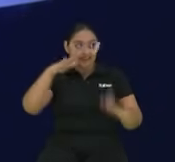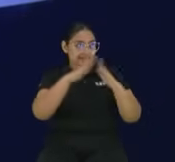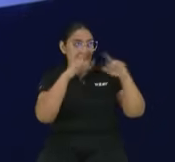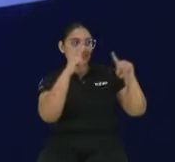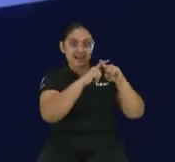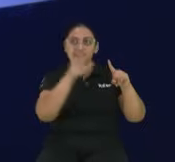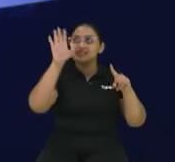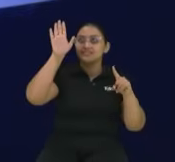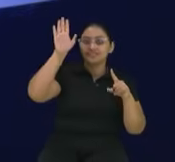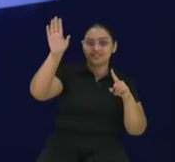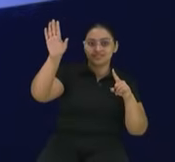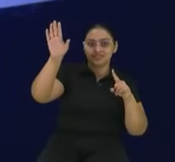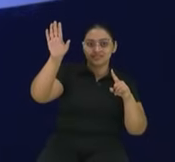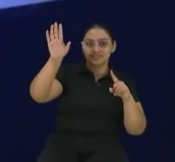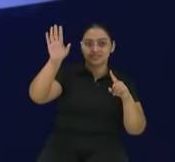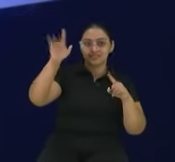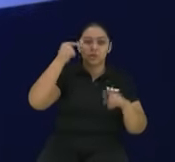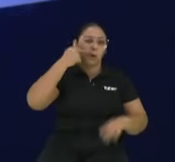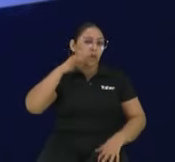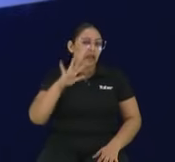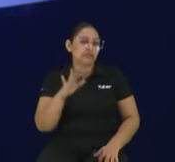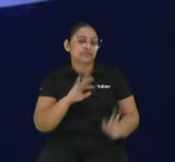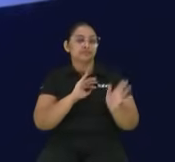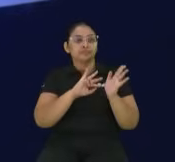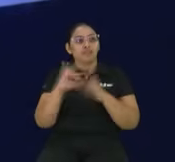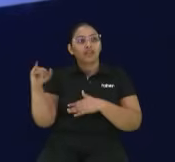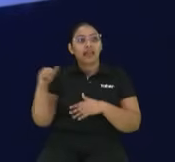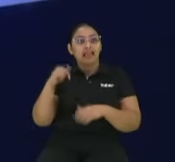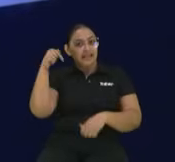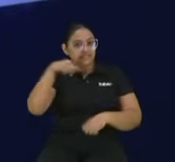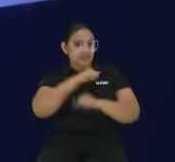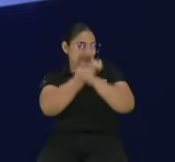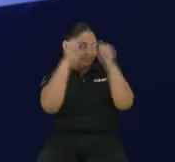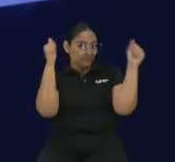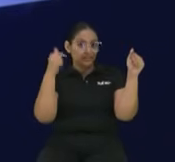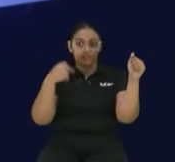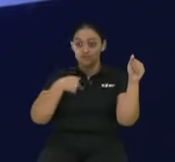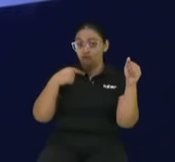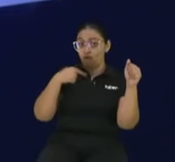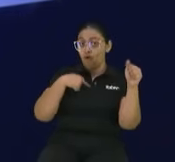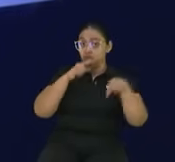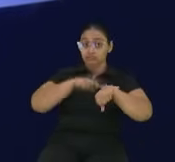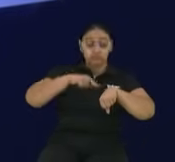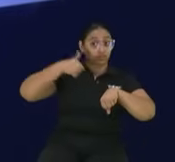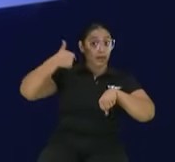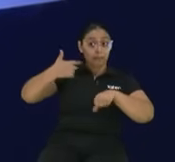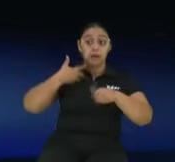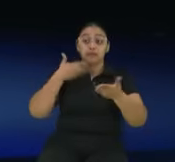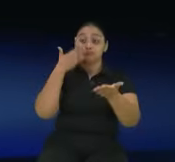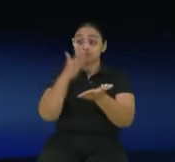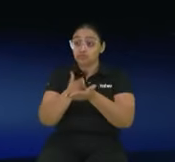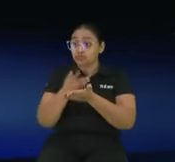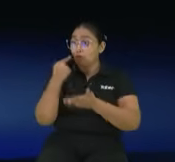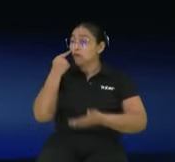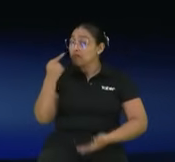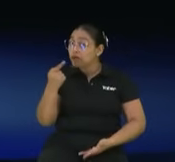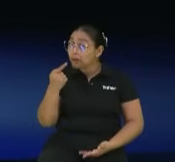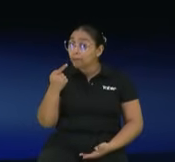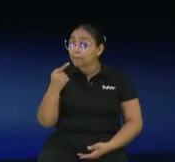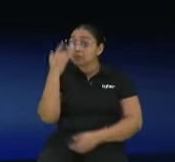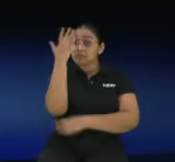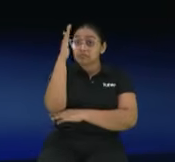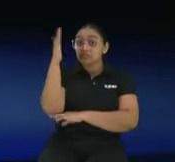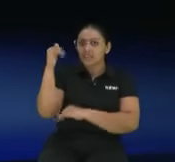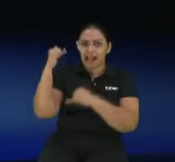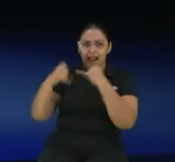congregación Y para esta mañana yo vine muy temprano y me gozo de ver a los hermanos de amaneciendo con Dios a al terminar la predicación había una